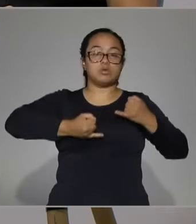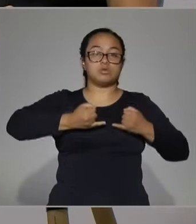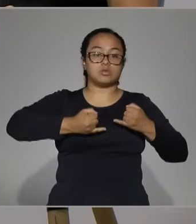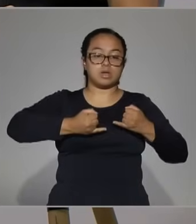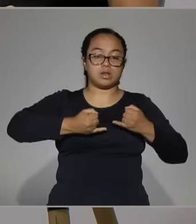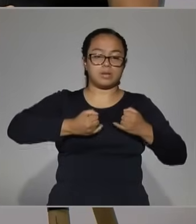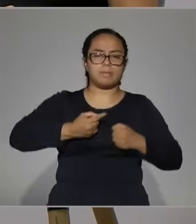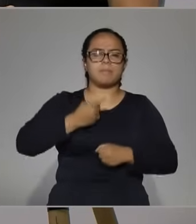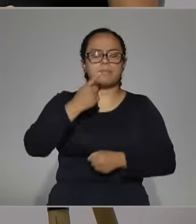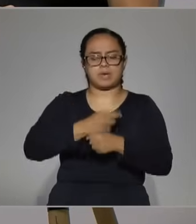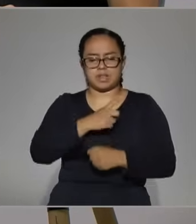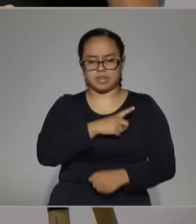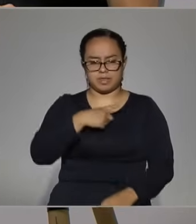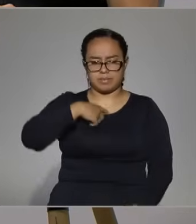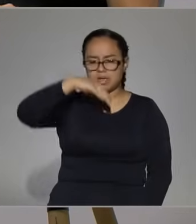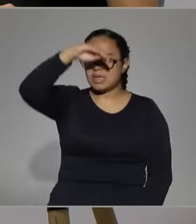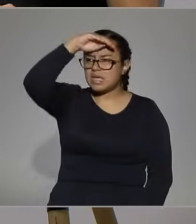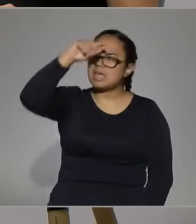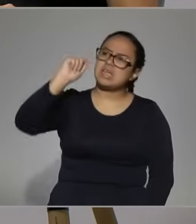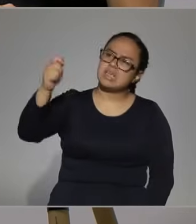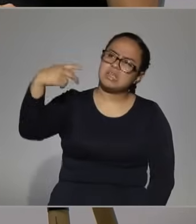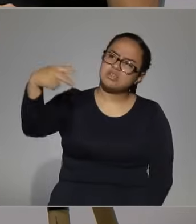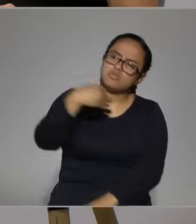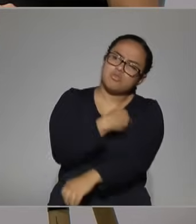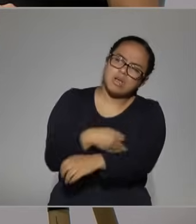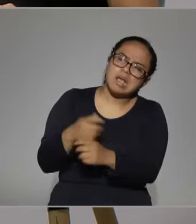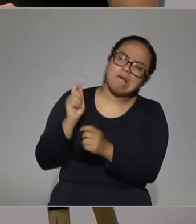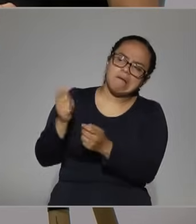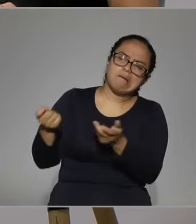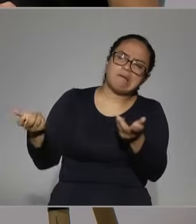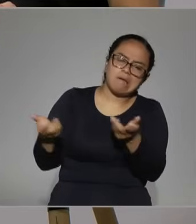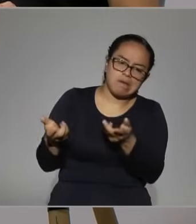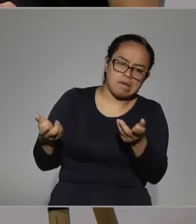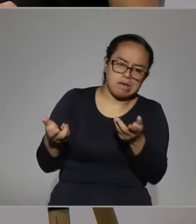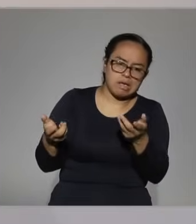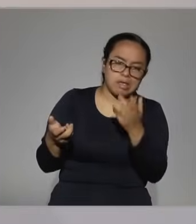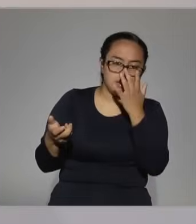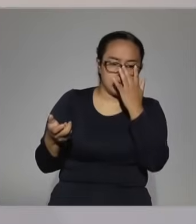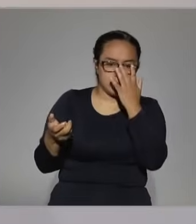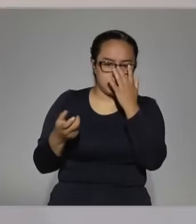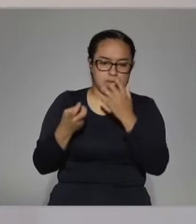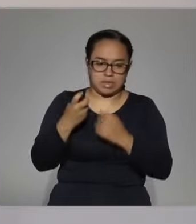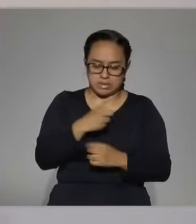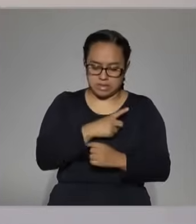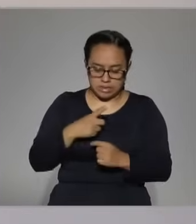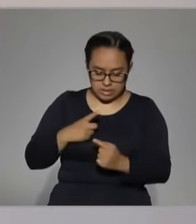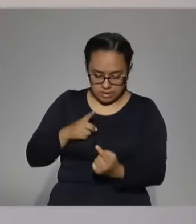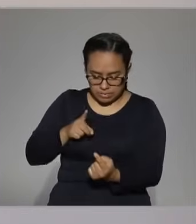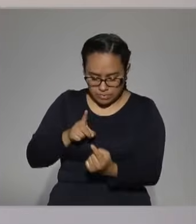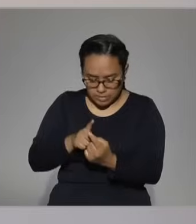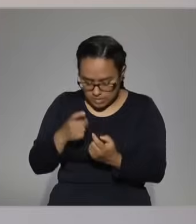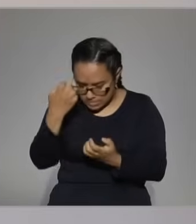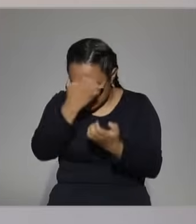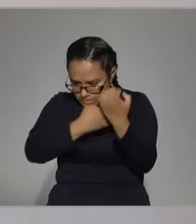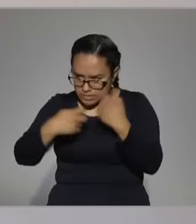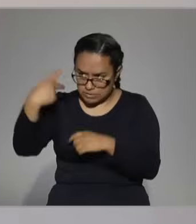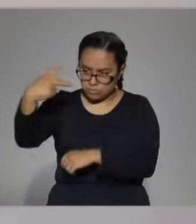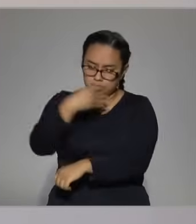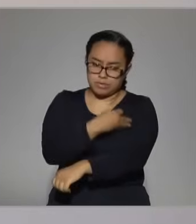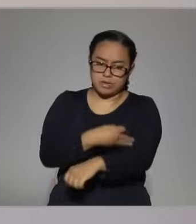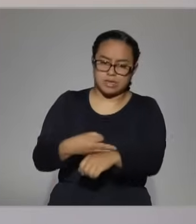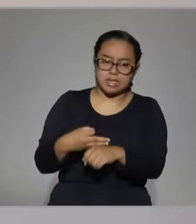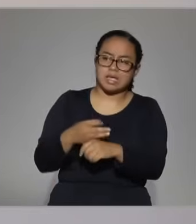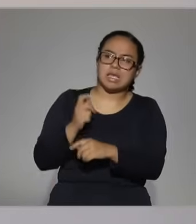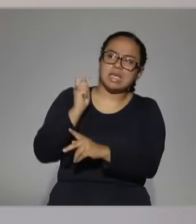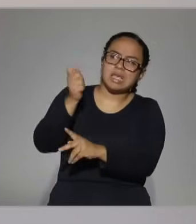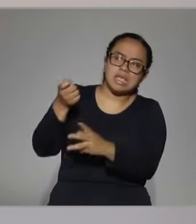ver es, primero, ¿quiénes son de familia? ¿Cómo están? ¿Qué hacen? Entonces, es un trabajo de acercarse, hacer un rapport familiar para decir quiénes